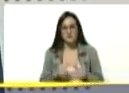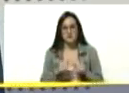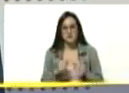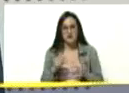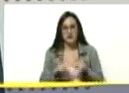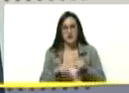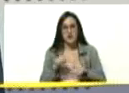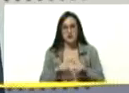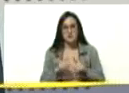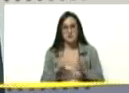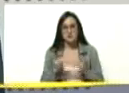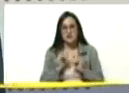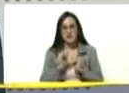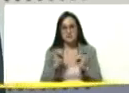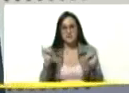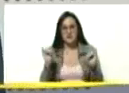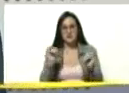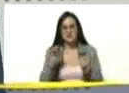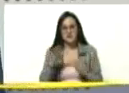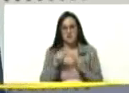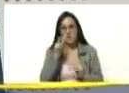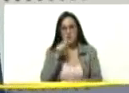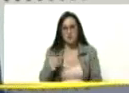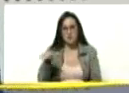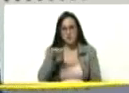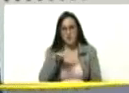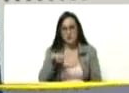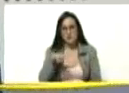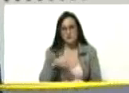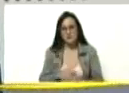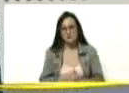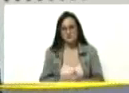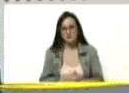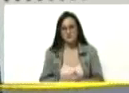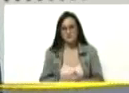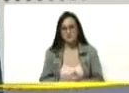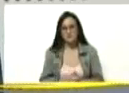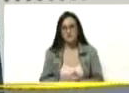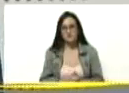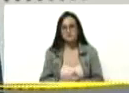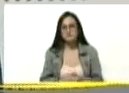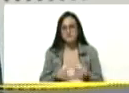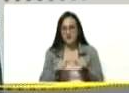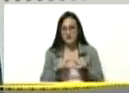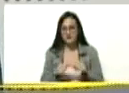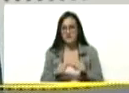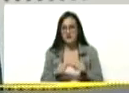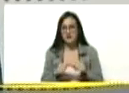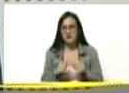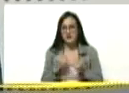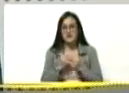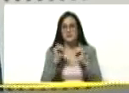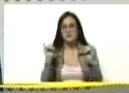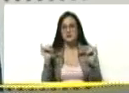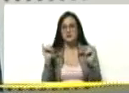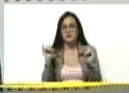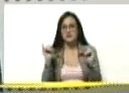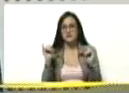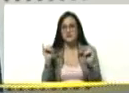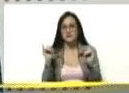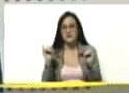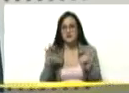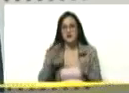posiciones de autodeterminación. And the total and complete independence of our countries. Y para mantener la total independencia de